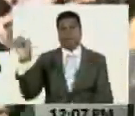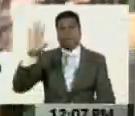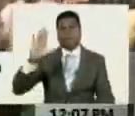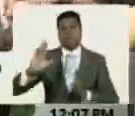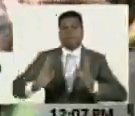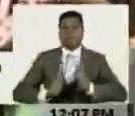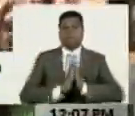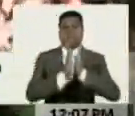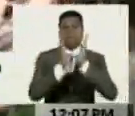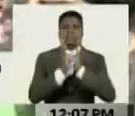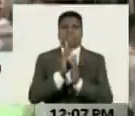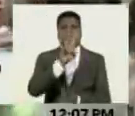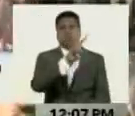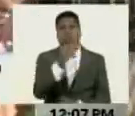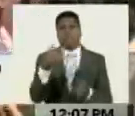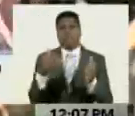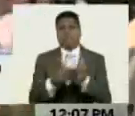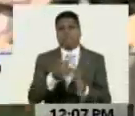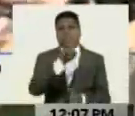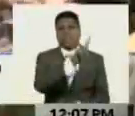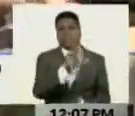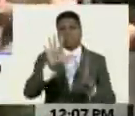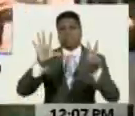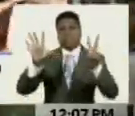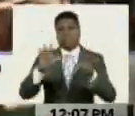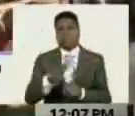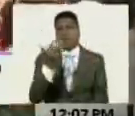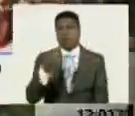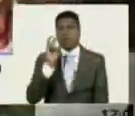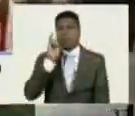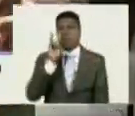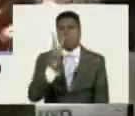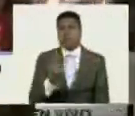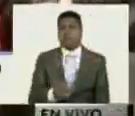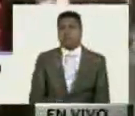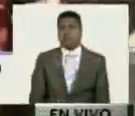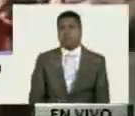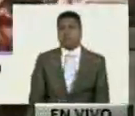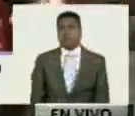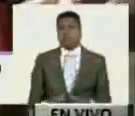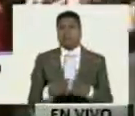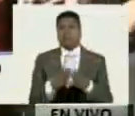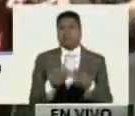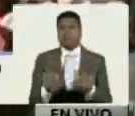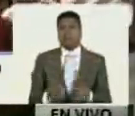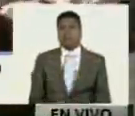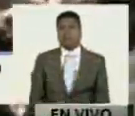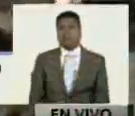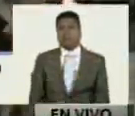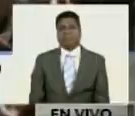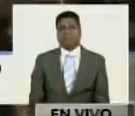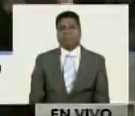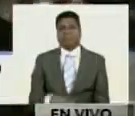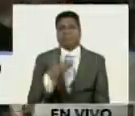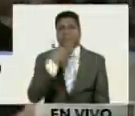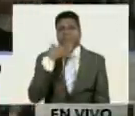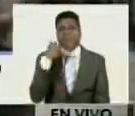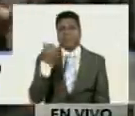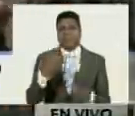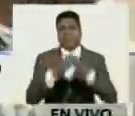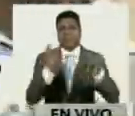Santa 2017. Hoy, como ustedes pueden observar, está la alegría de la juventud venezolana,